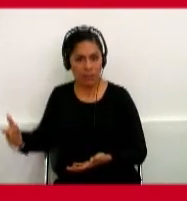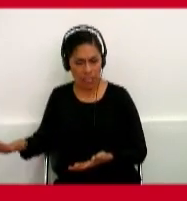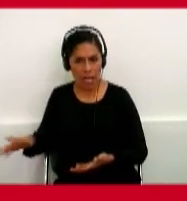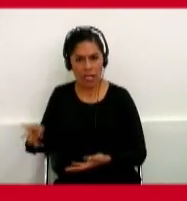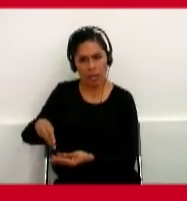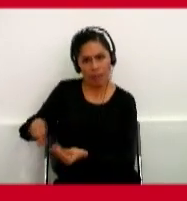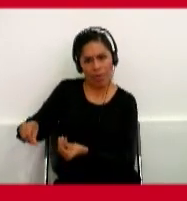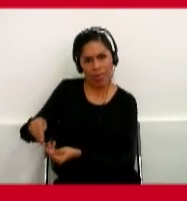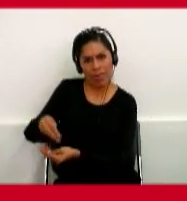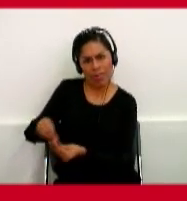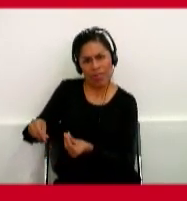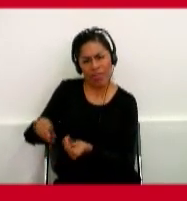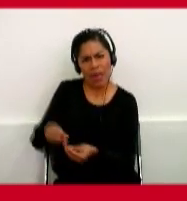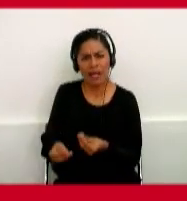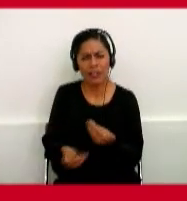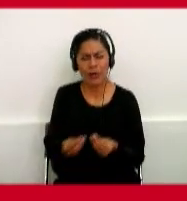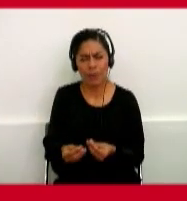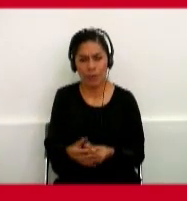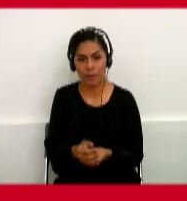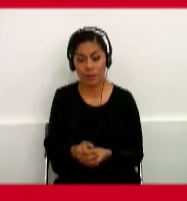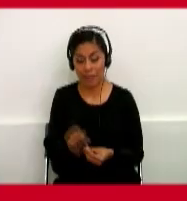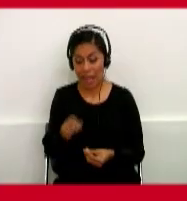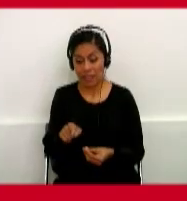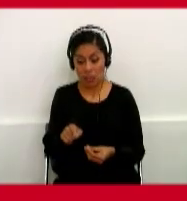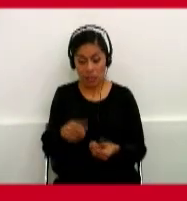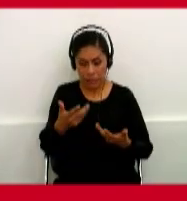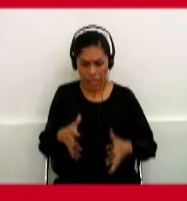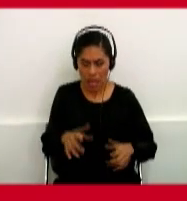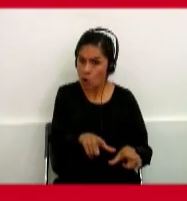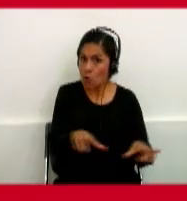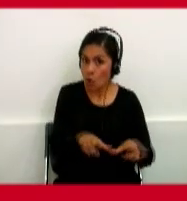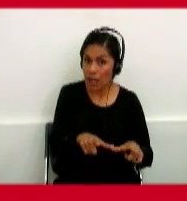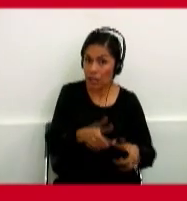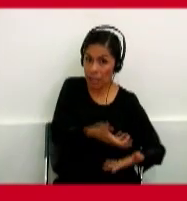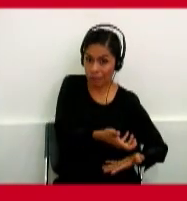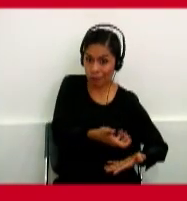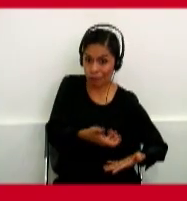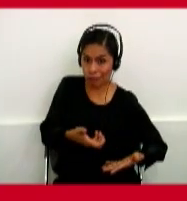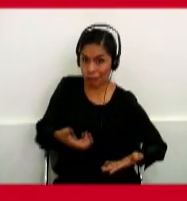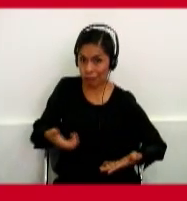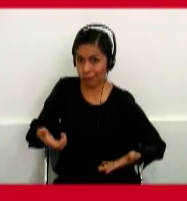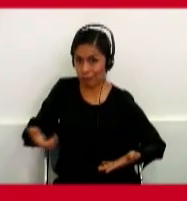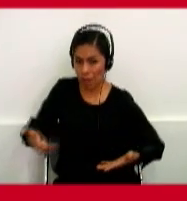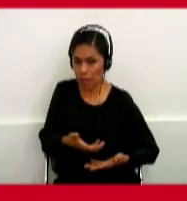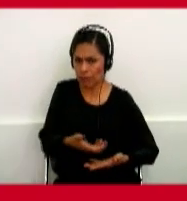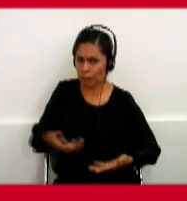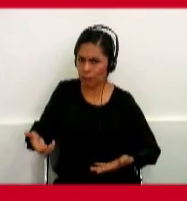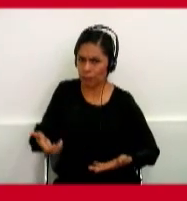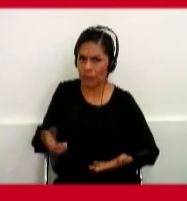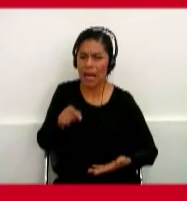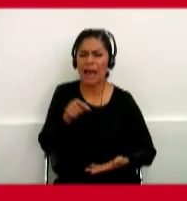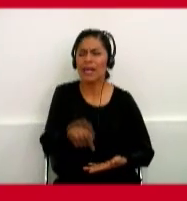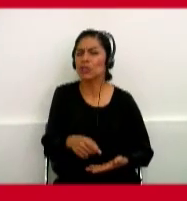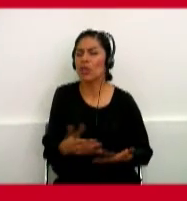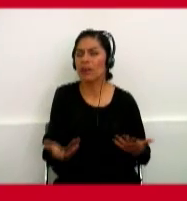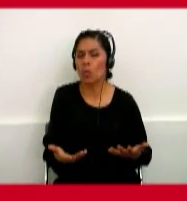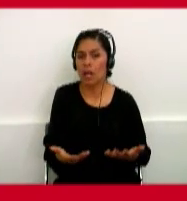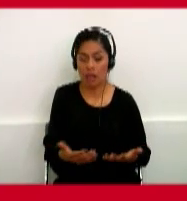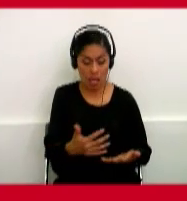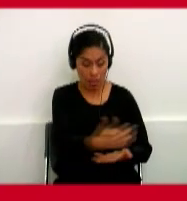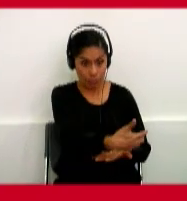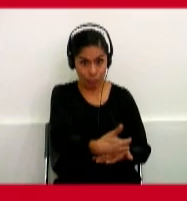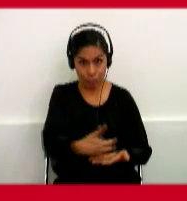dilución está repercutiendo en mi ley final del punto de extracción. Y ahora hablemos de la recuperación minera. La recuperación minera